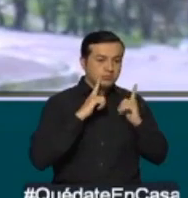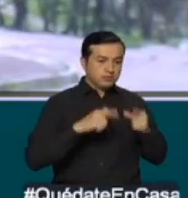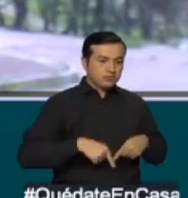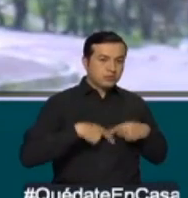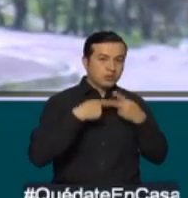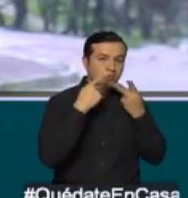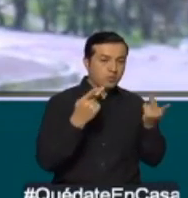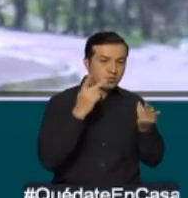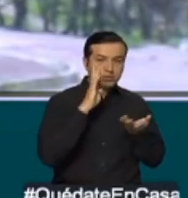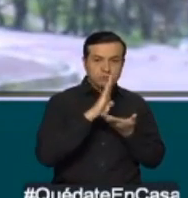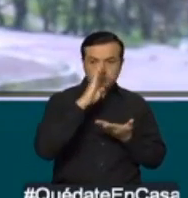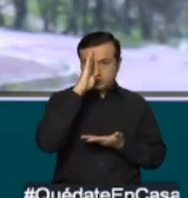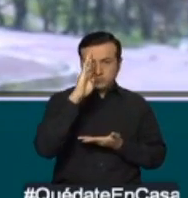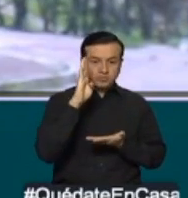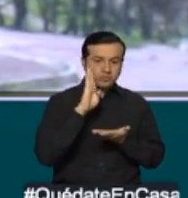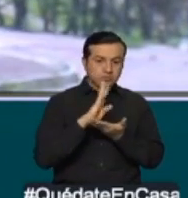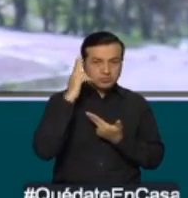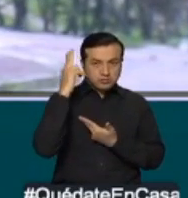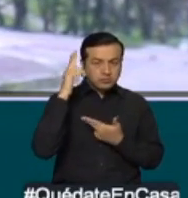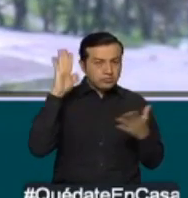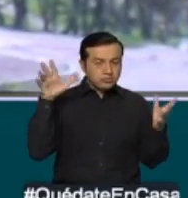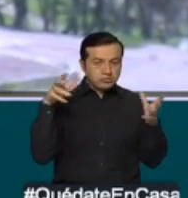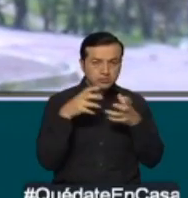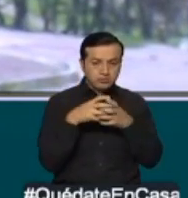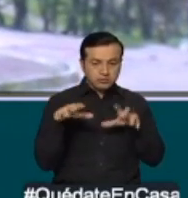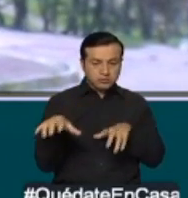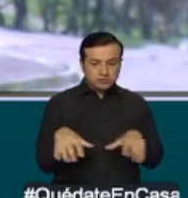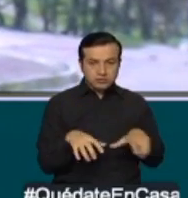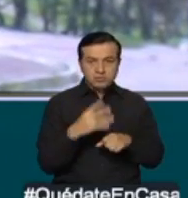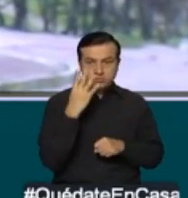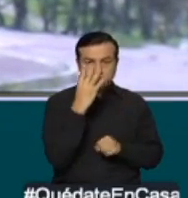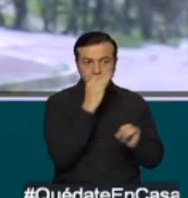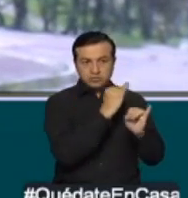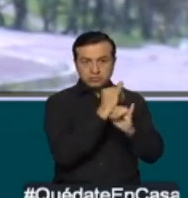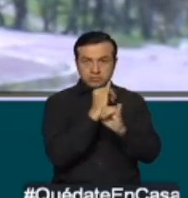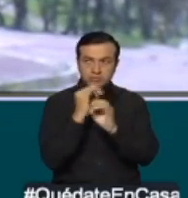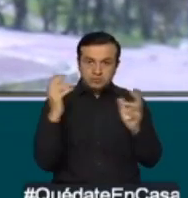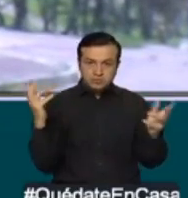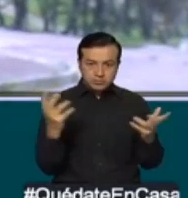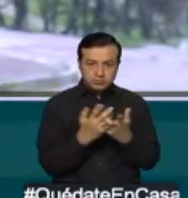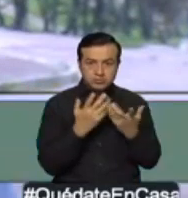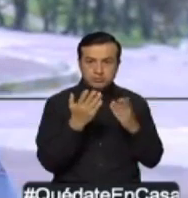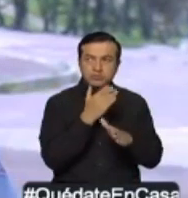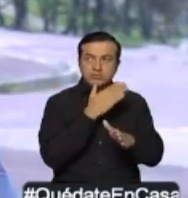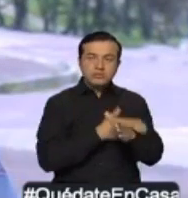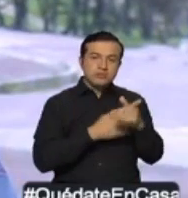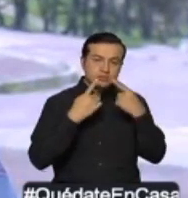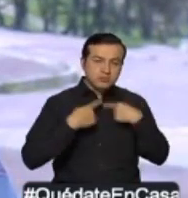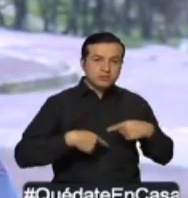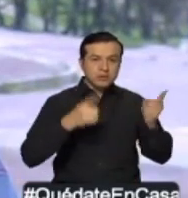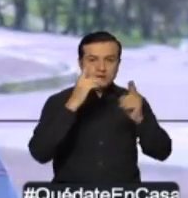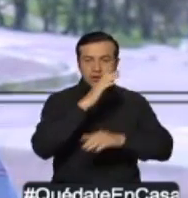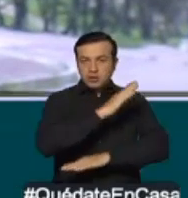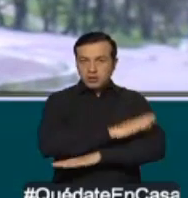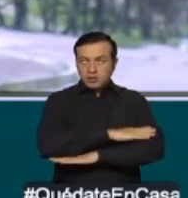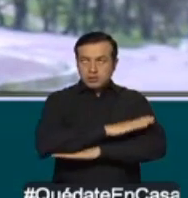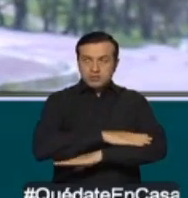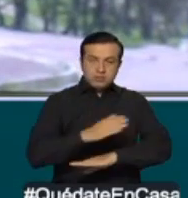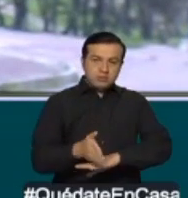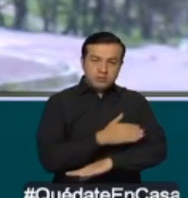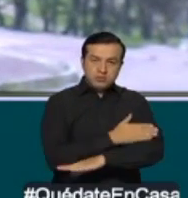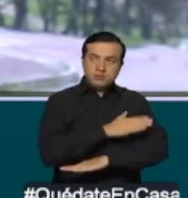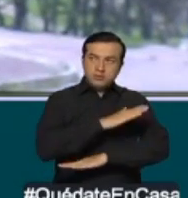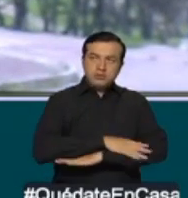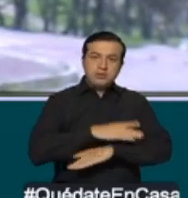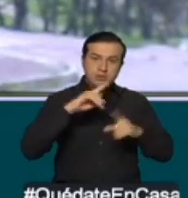como de lista y el sports este trabajo ha sido coordinado por las cuatro instituciones adelantamos el lanzamiento de esta plataforma justamente el día